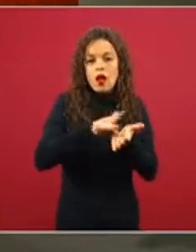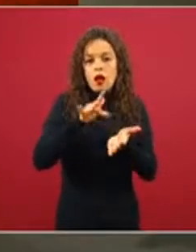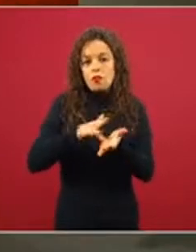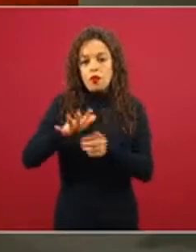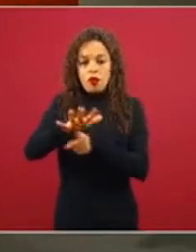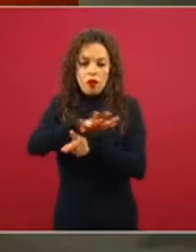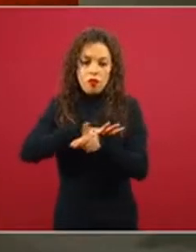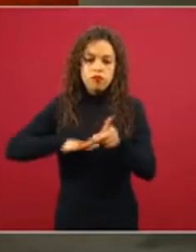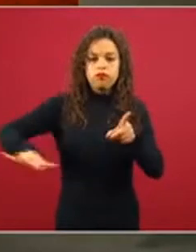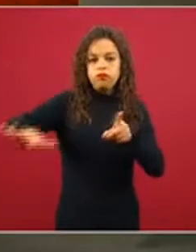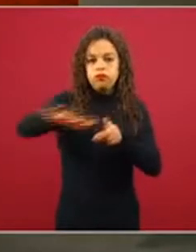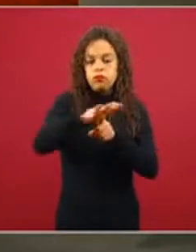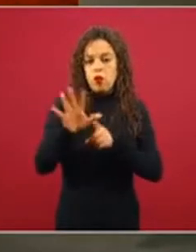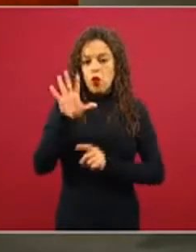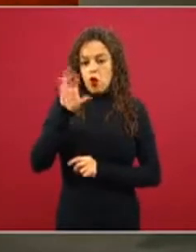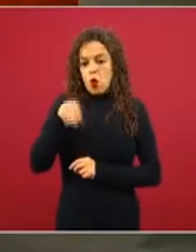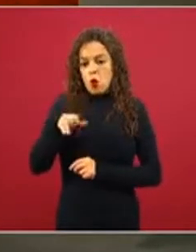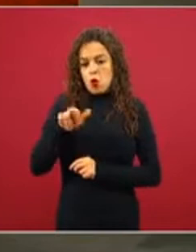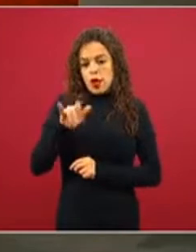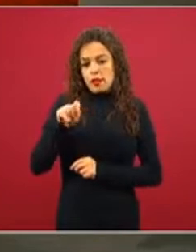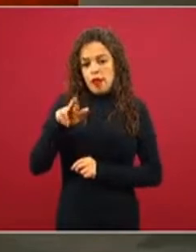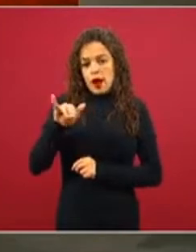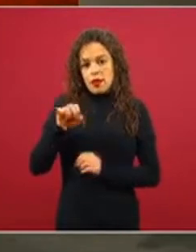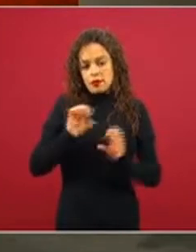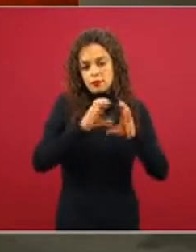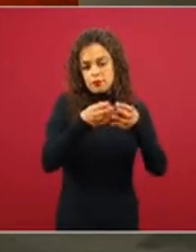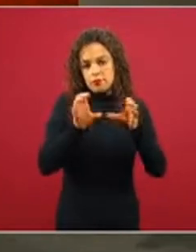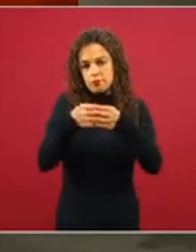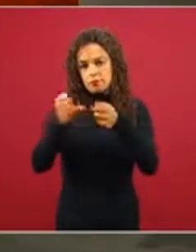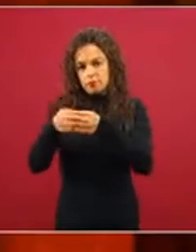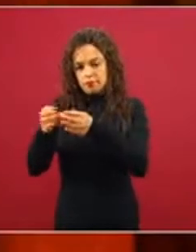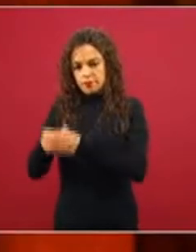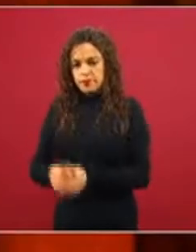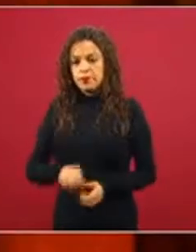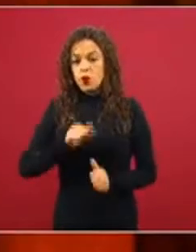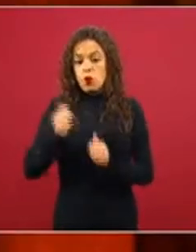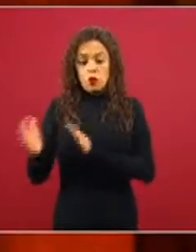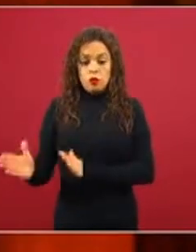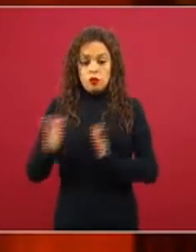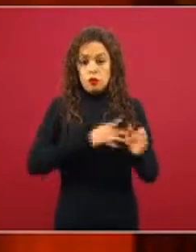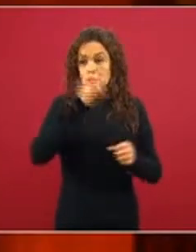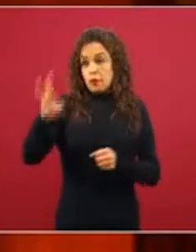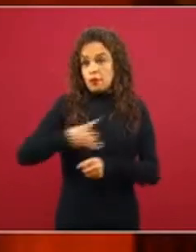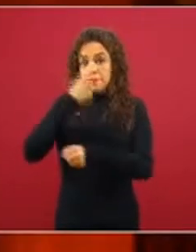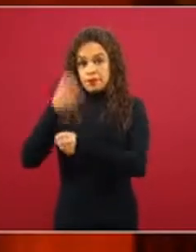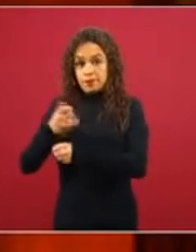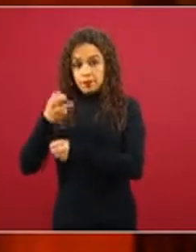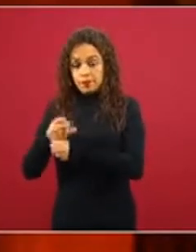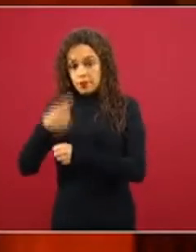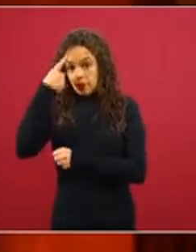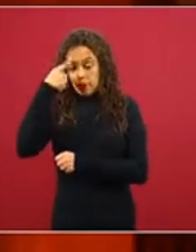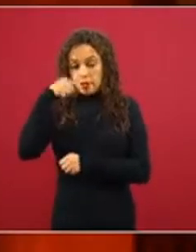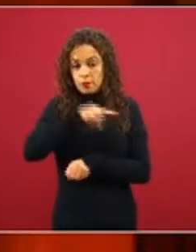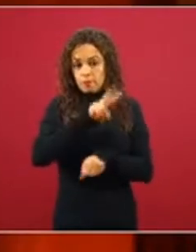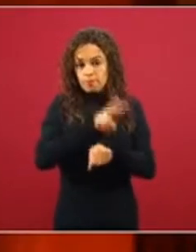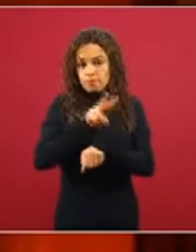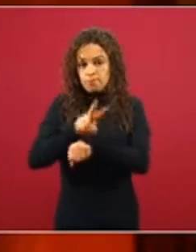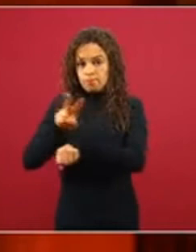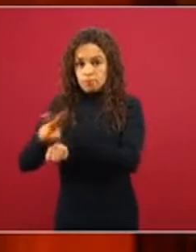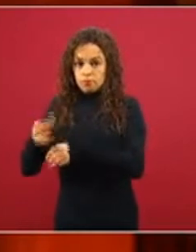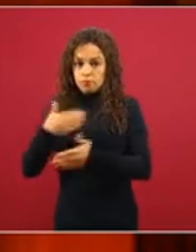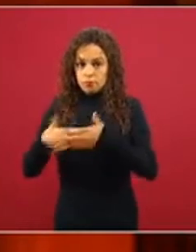una tercer input de información, o sea, un tercer componente del modelo de vigilancia epidemiológica actualmente en México, que